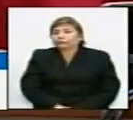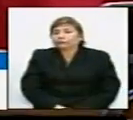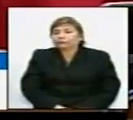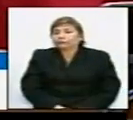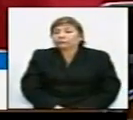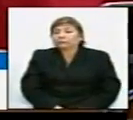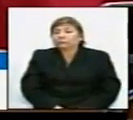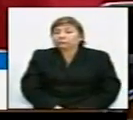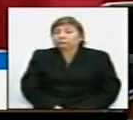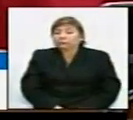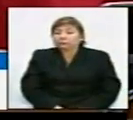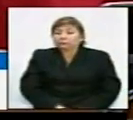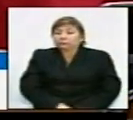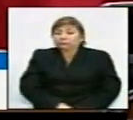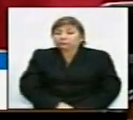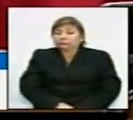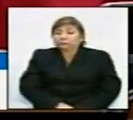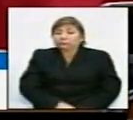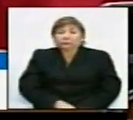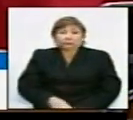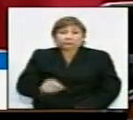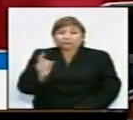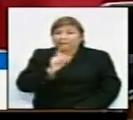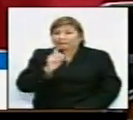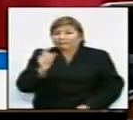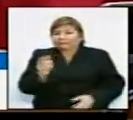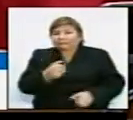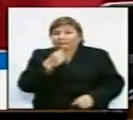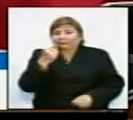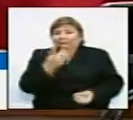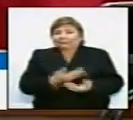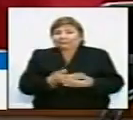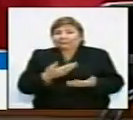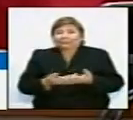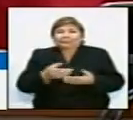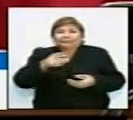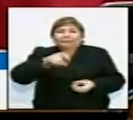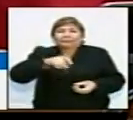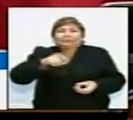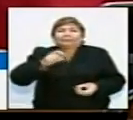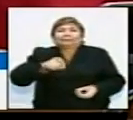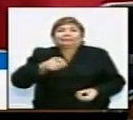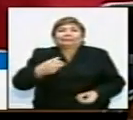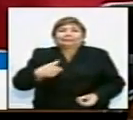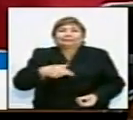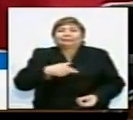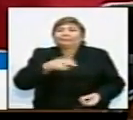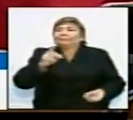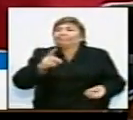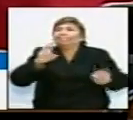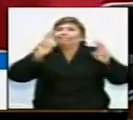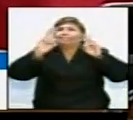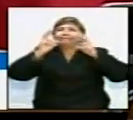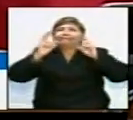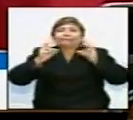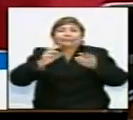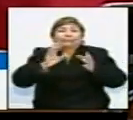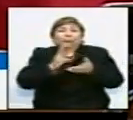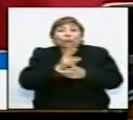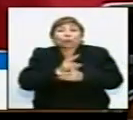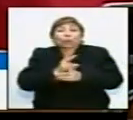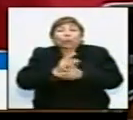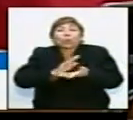favor. Pero no vamos a lograr hacer esto con la calidad que necesitamos hacerlo si el tema de sanidad e